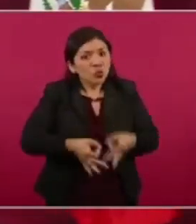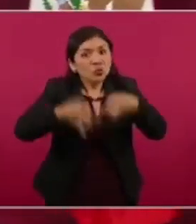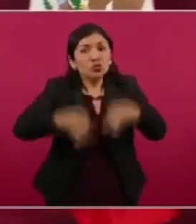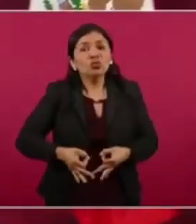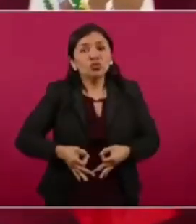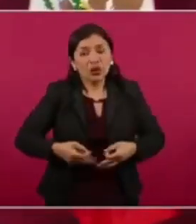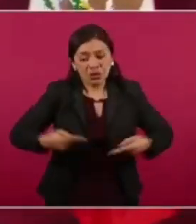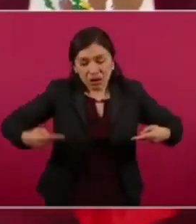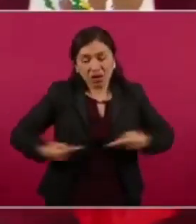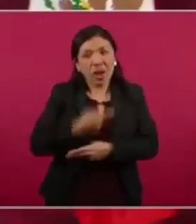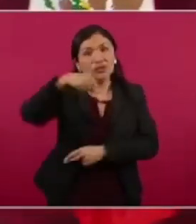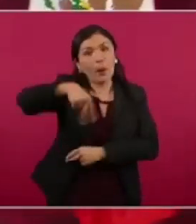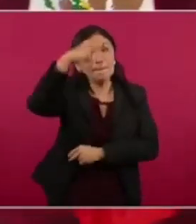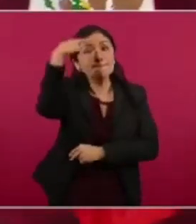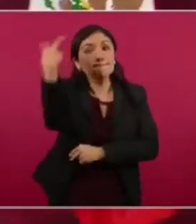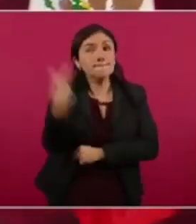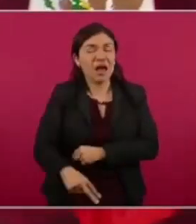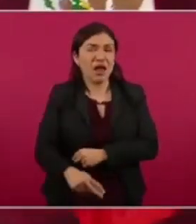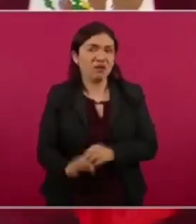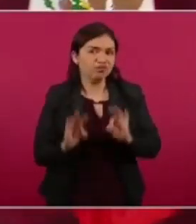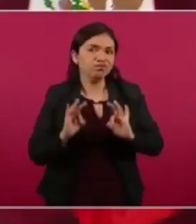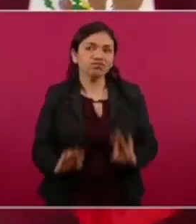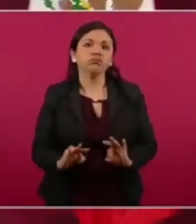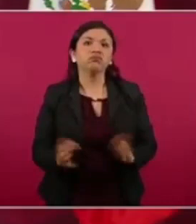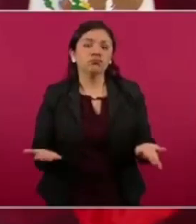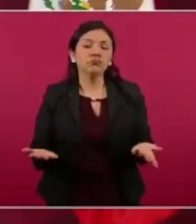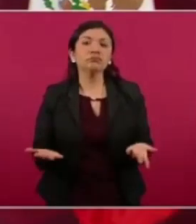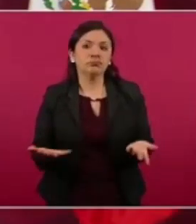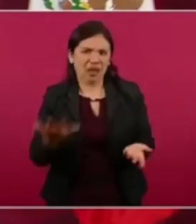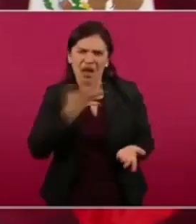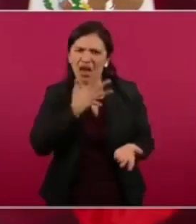paisanos, son mexicanos, tienen